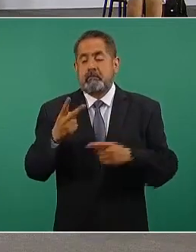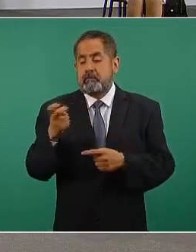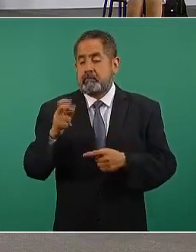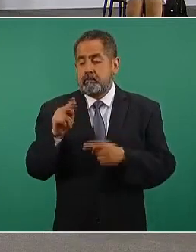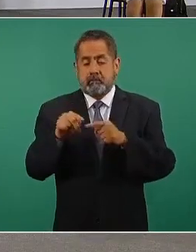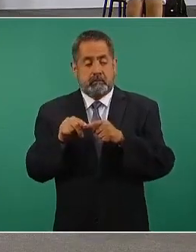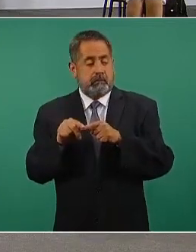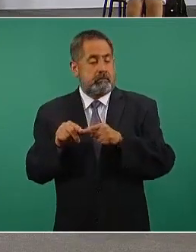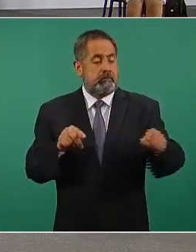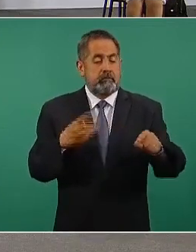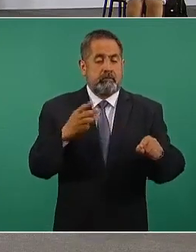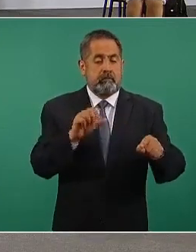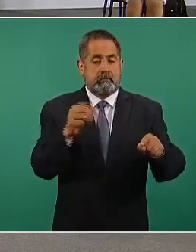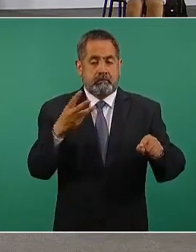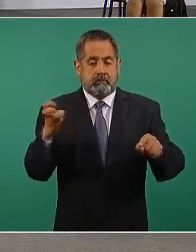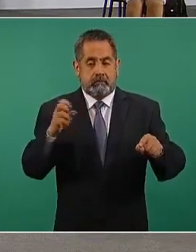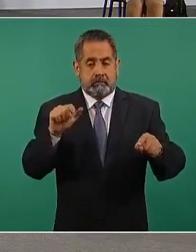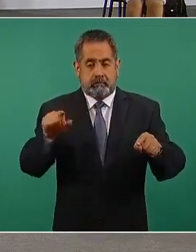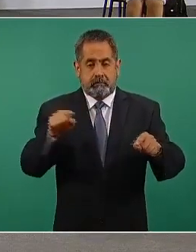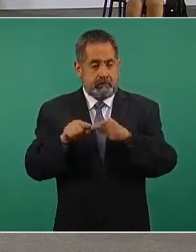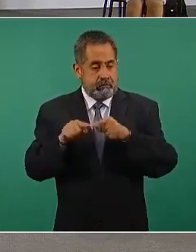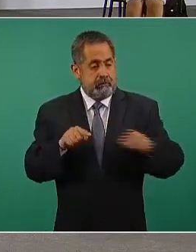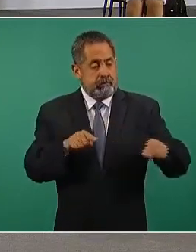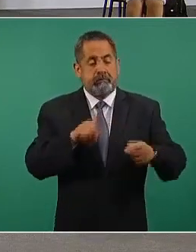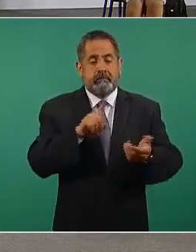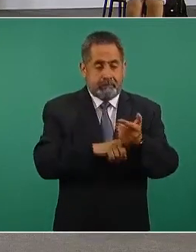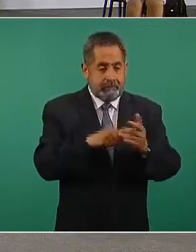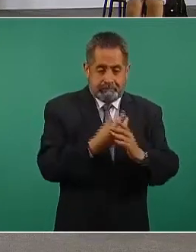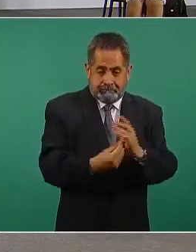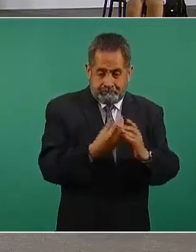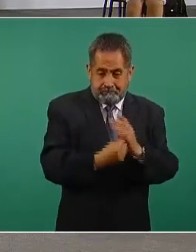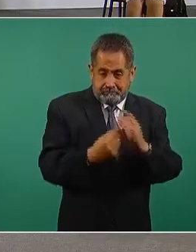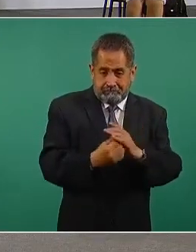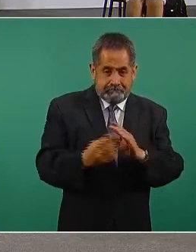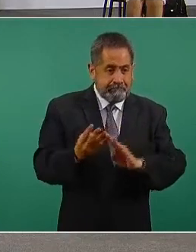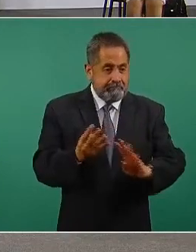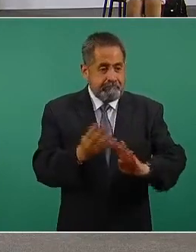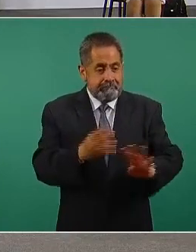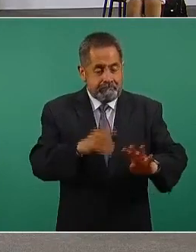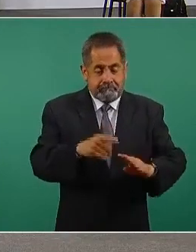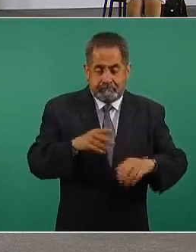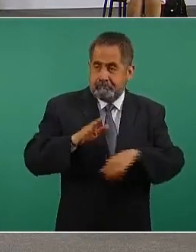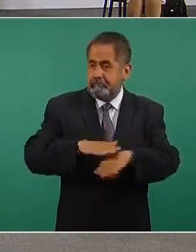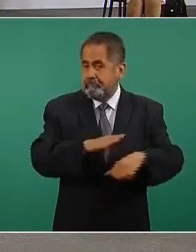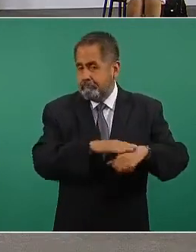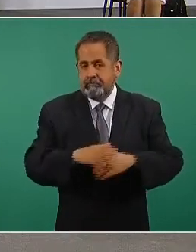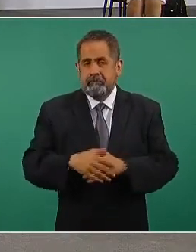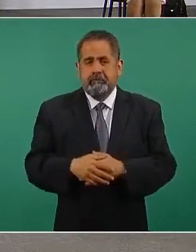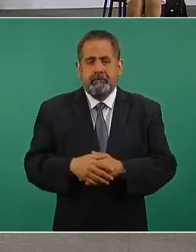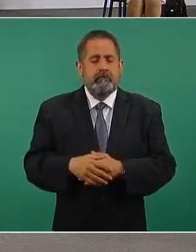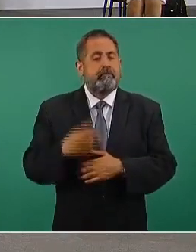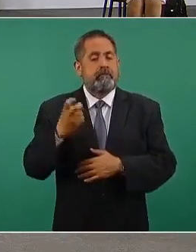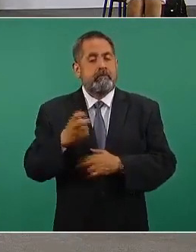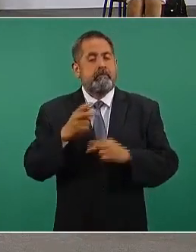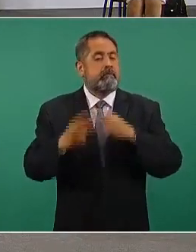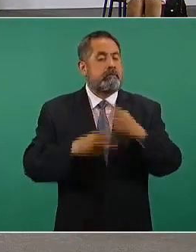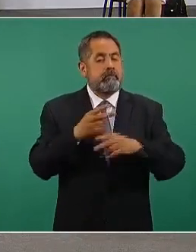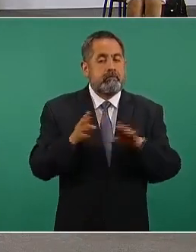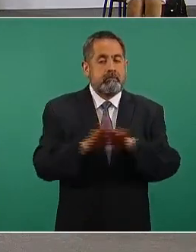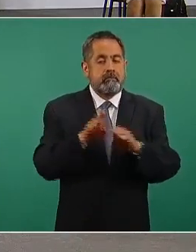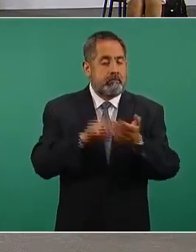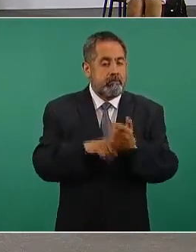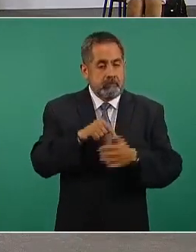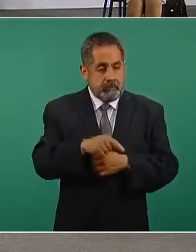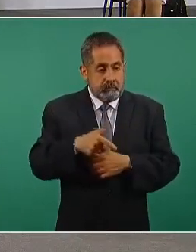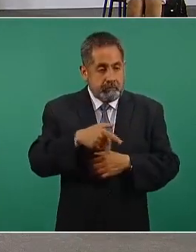al 317, que era donde presentaban las mayores alertas. Derivado de estos resultados, se detectan 8